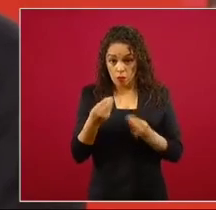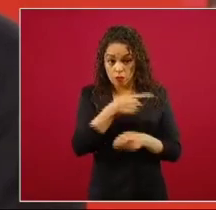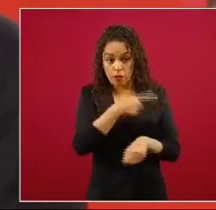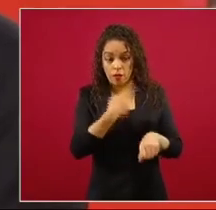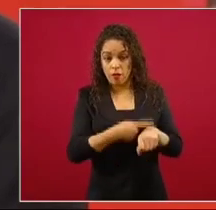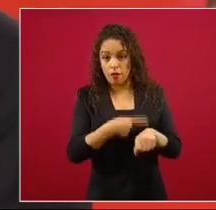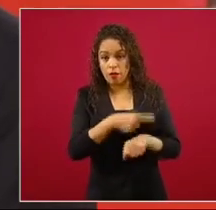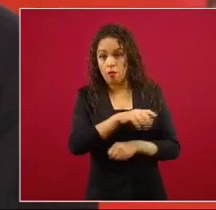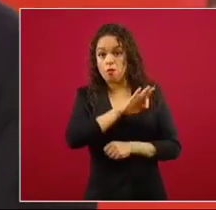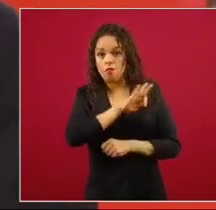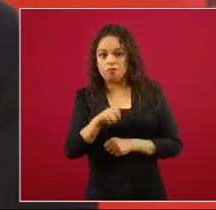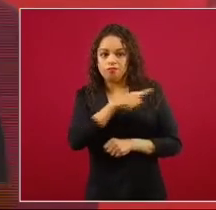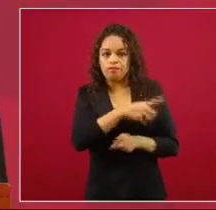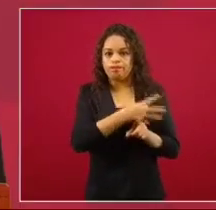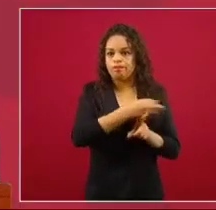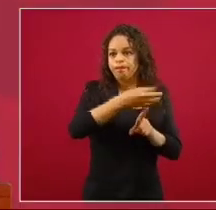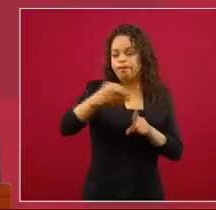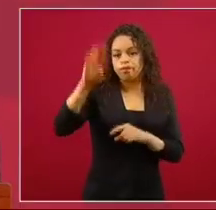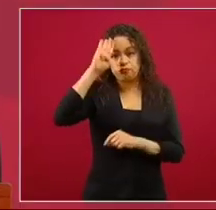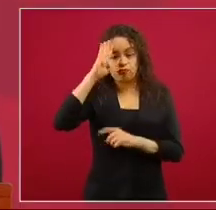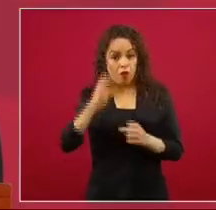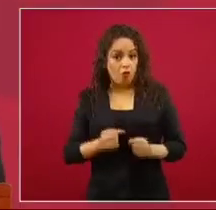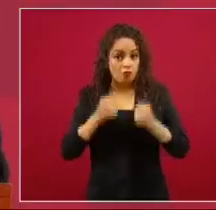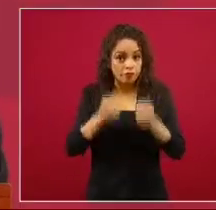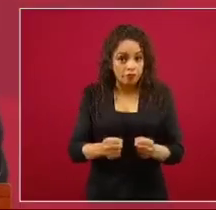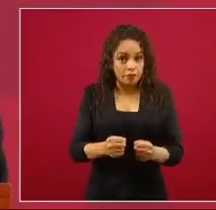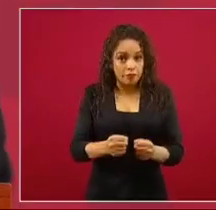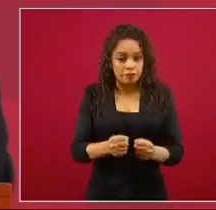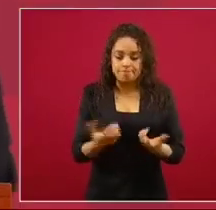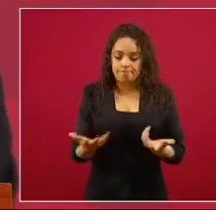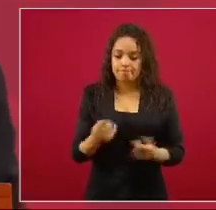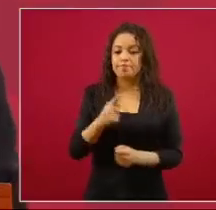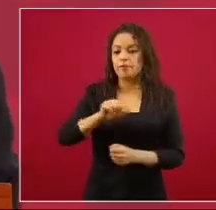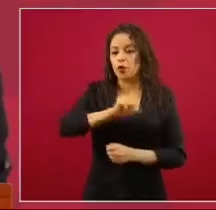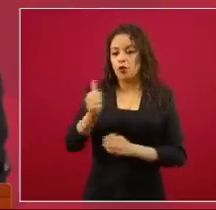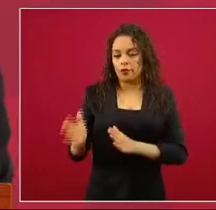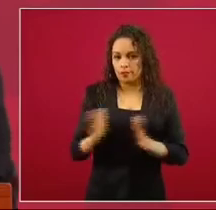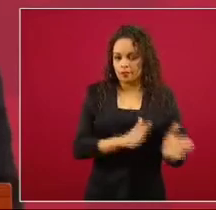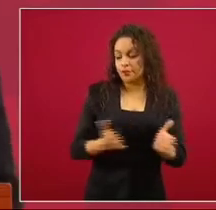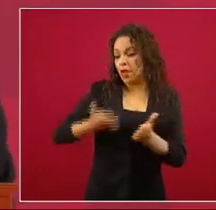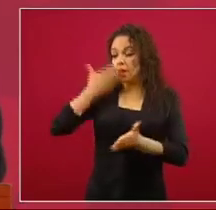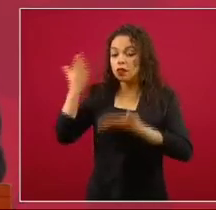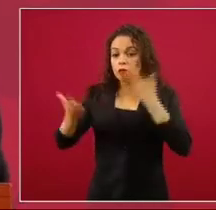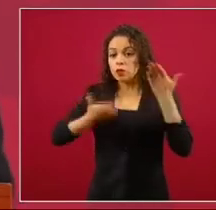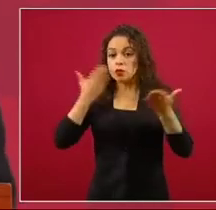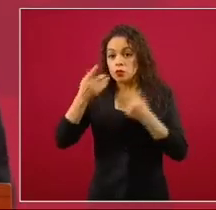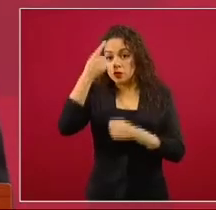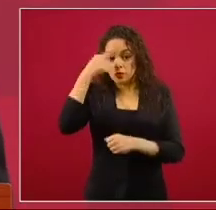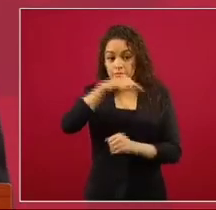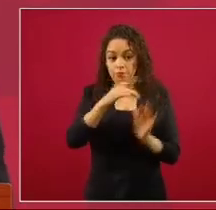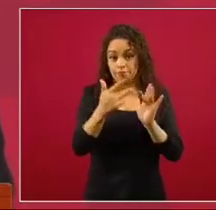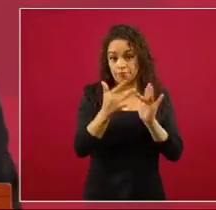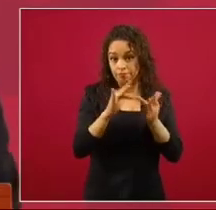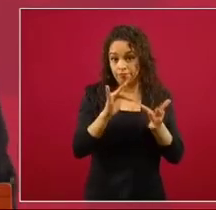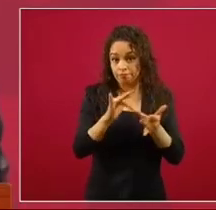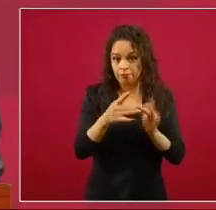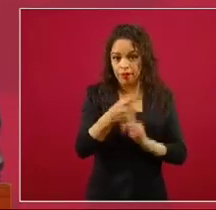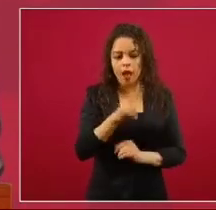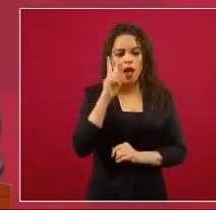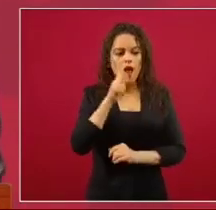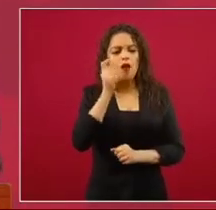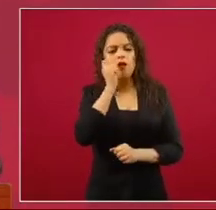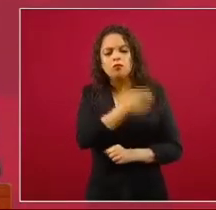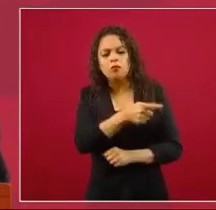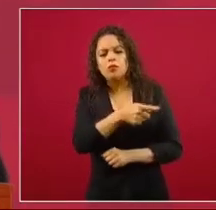que es potencialmente contagiante. En el estudio de casos y contactos se documenta cada uno de estos